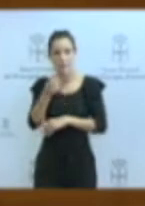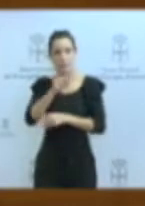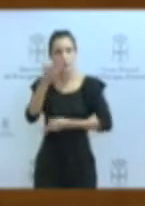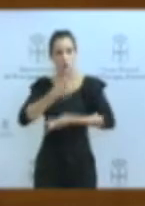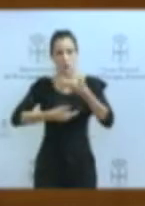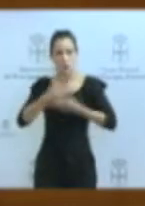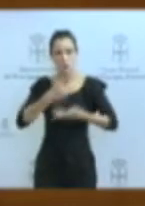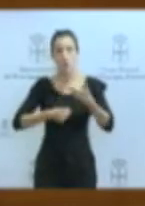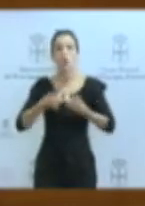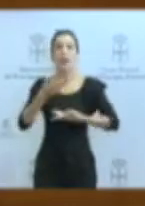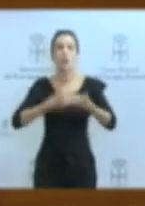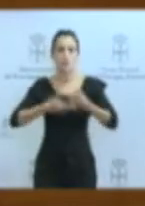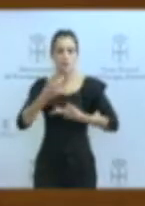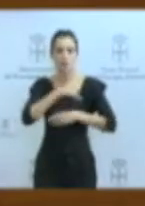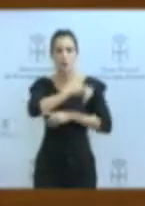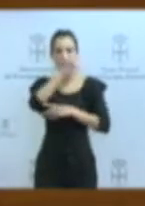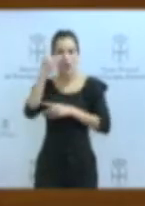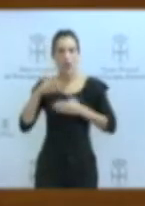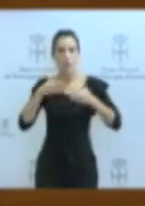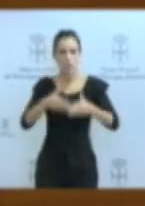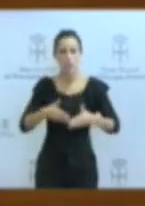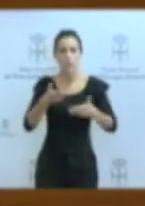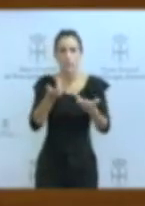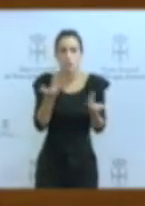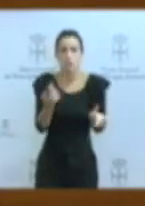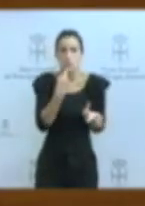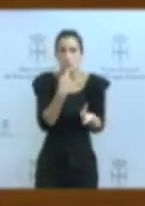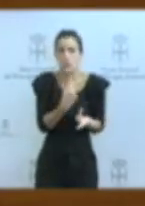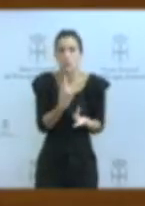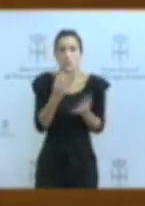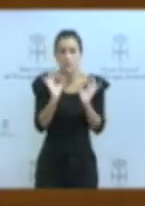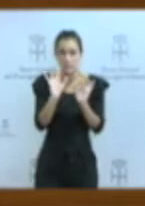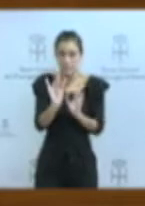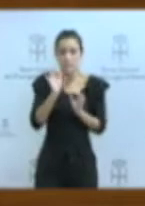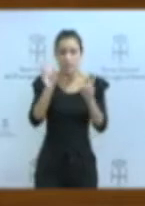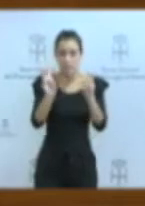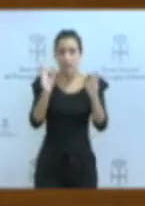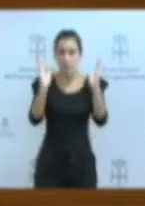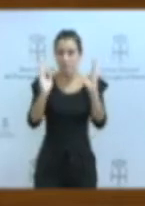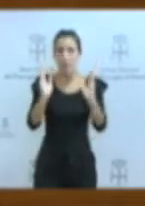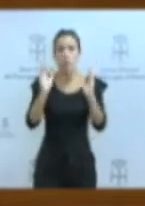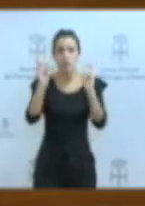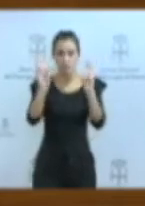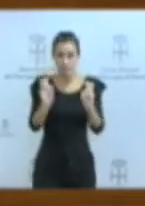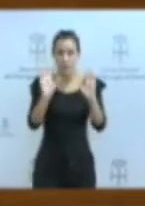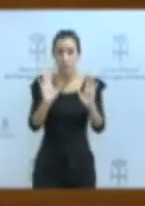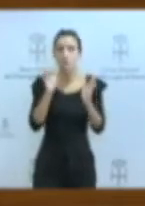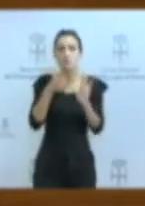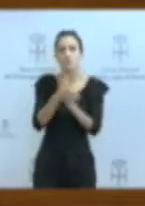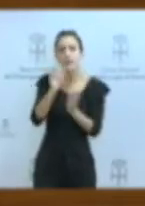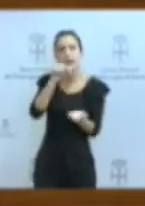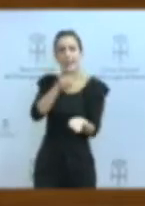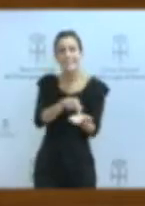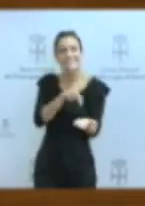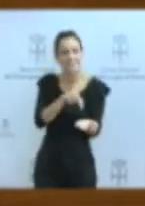serían suficientes, exigentes, pero suficientes para poder habilitar esa nueva conexión. Como digo, los